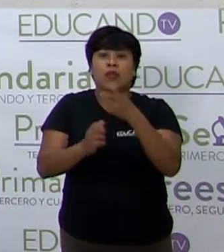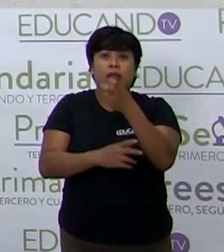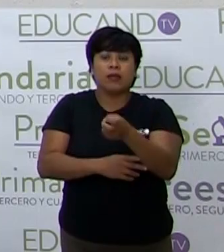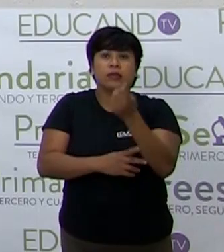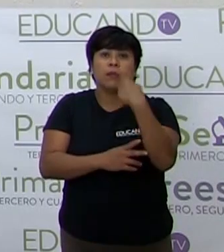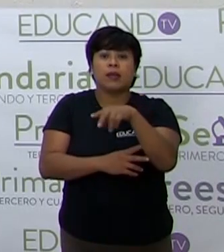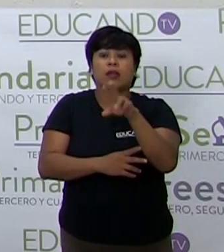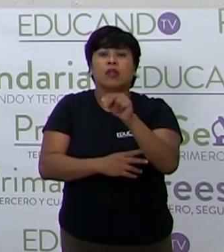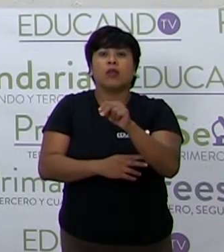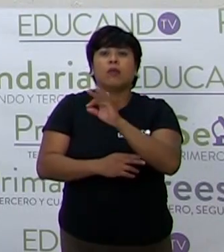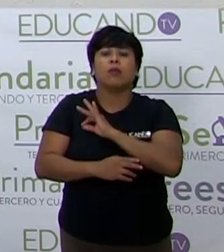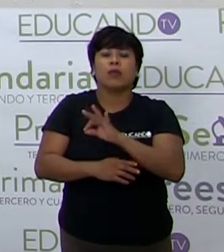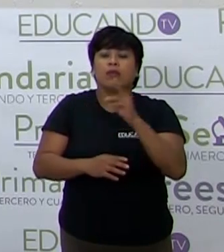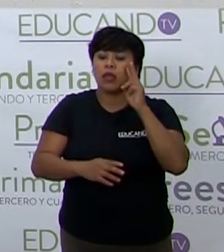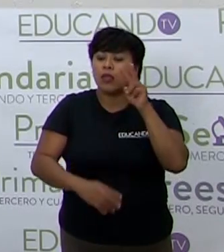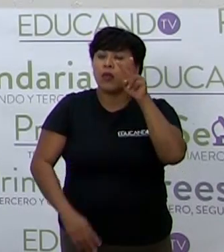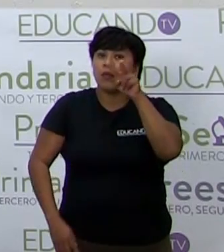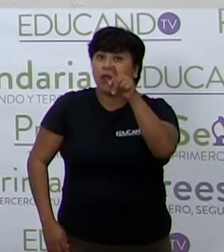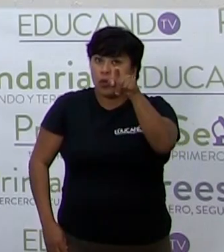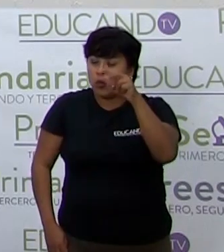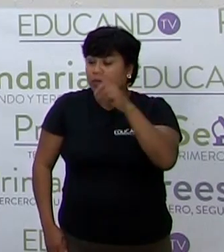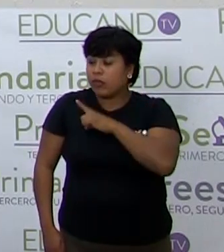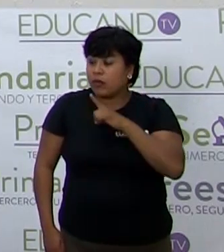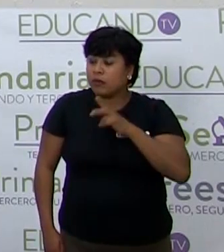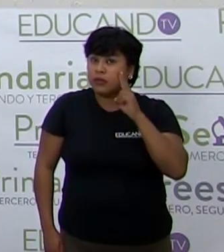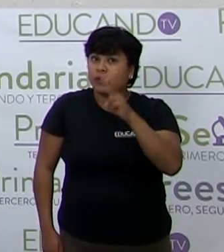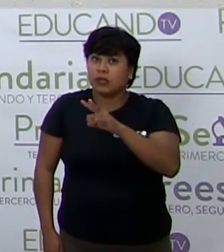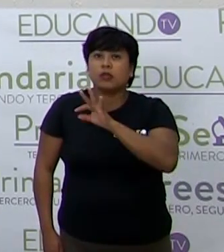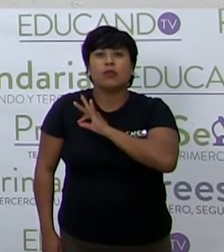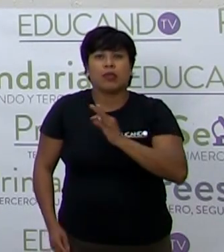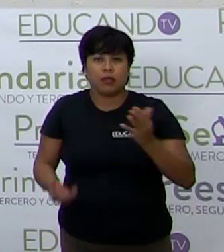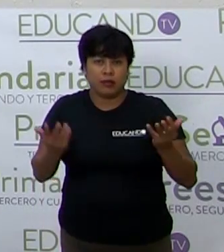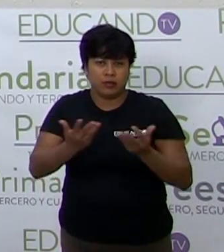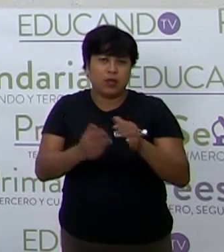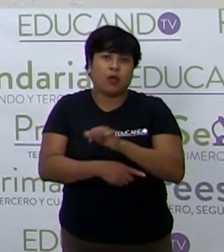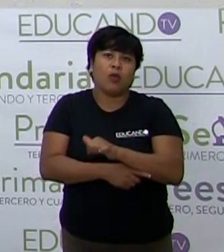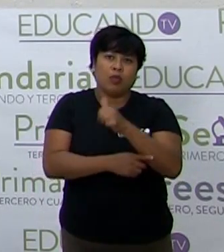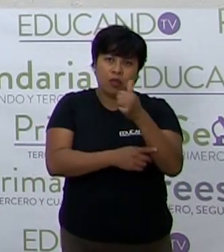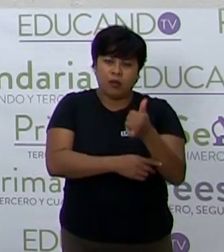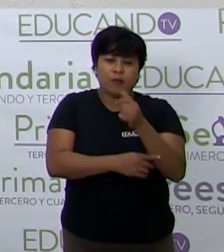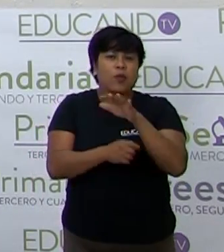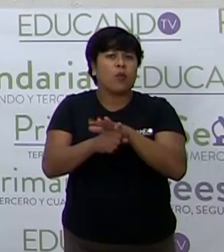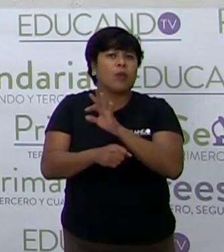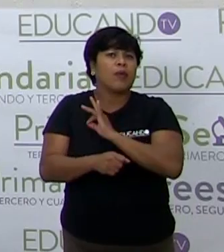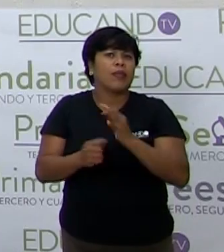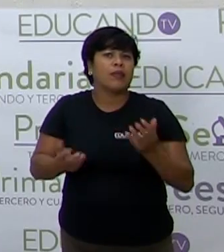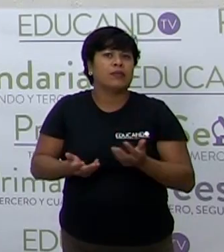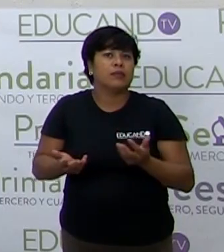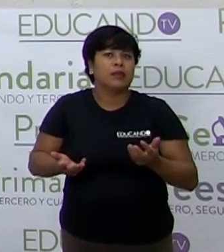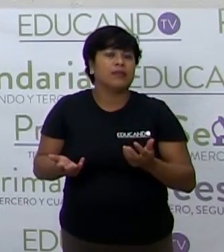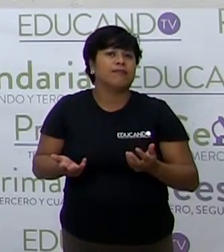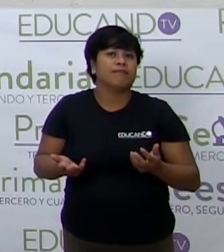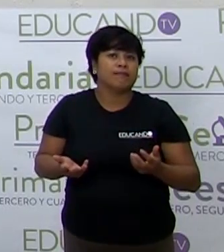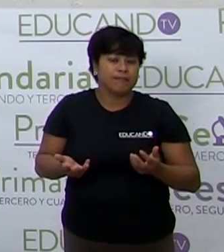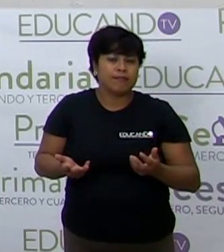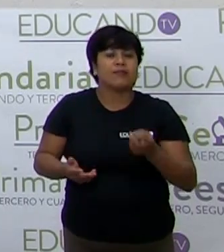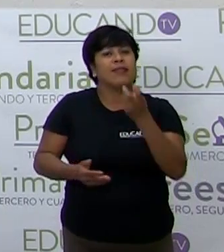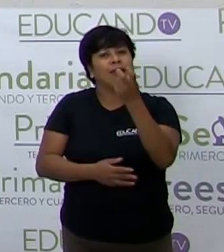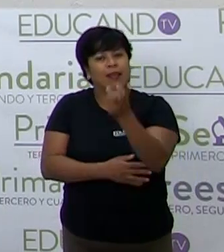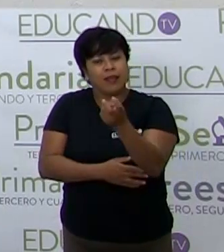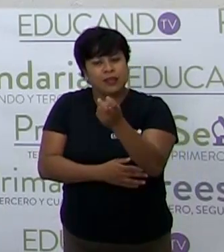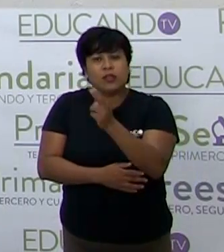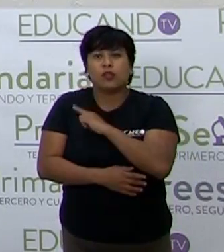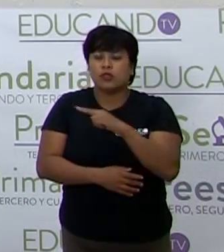que notes, de que observes que se puede formar otra figura. ¿Qué figura se puede formar? Por supuesto,